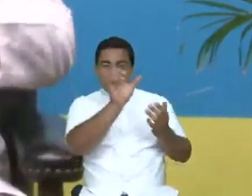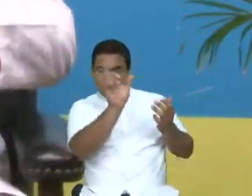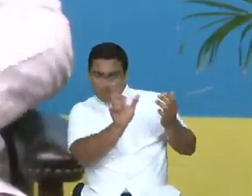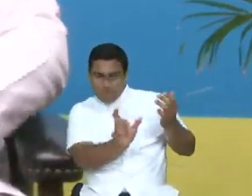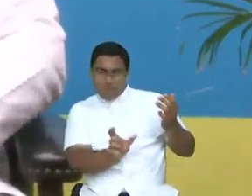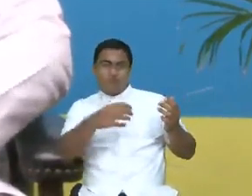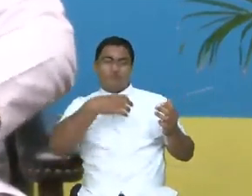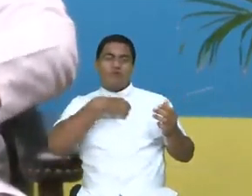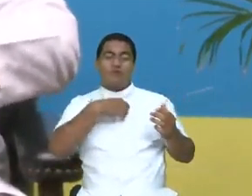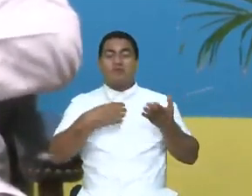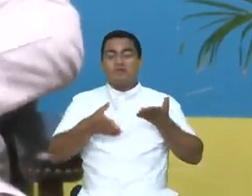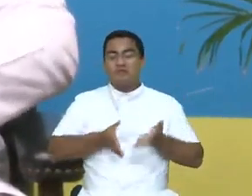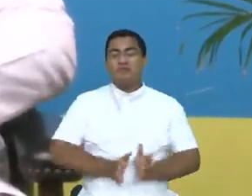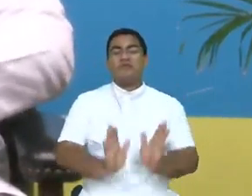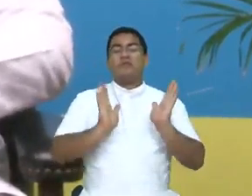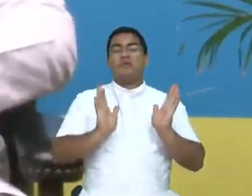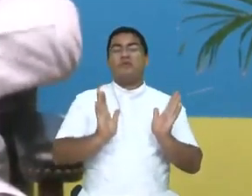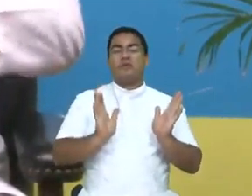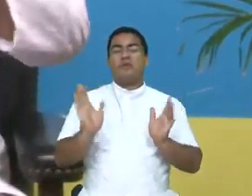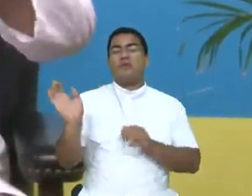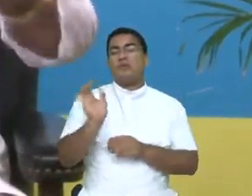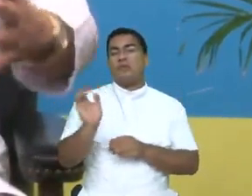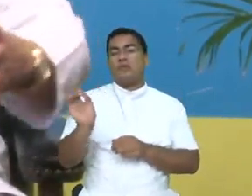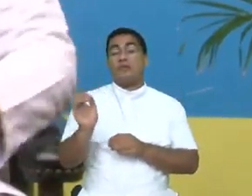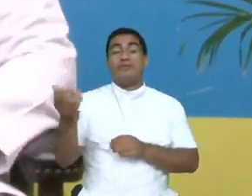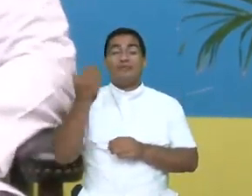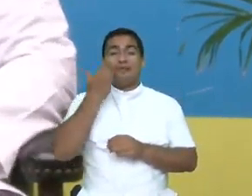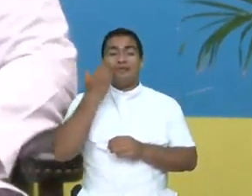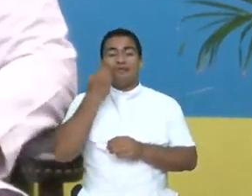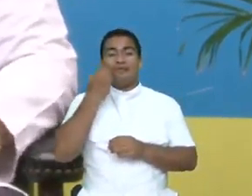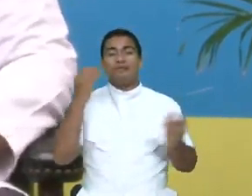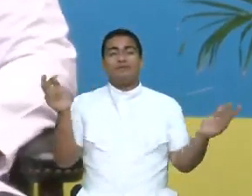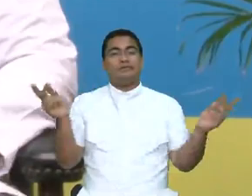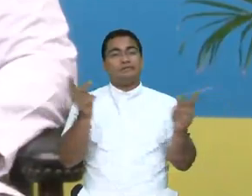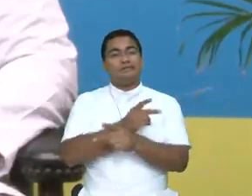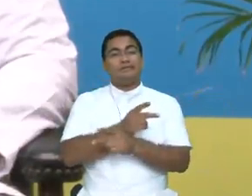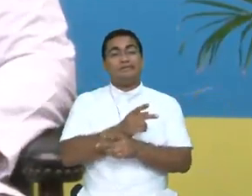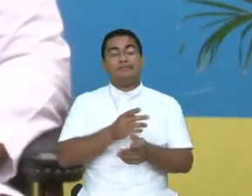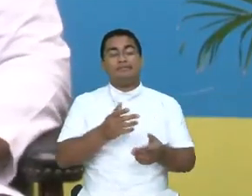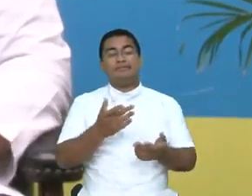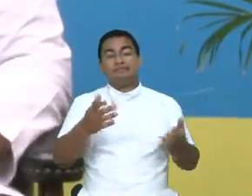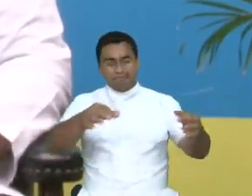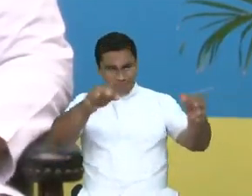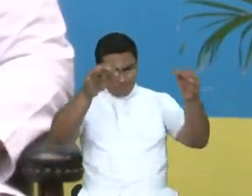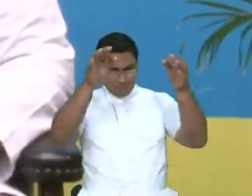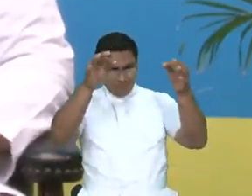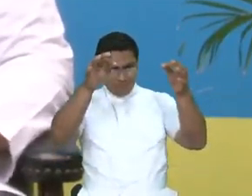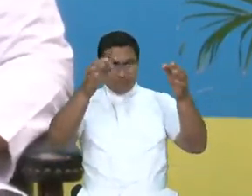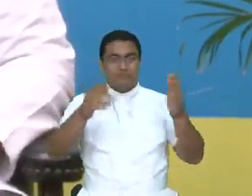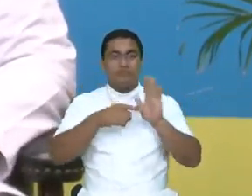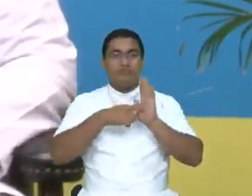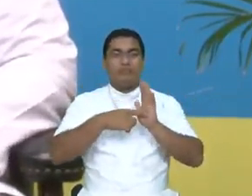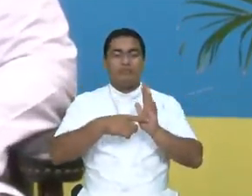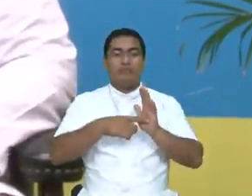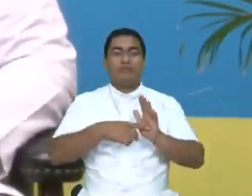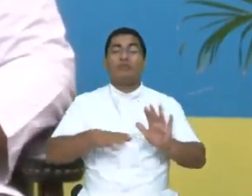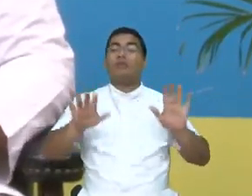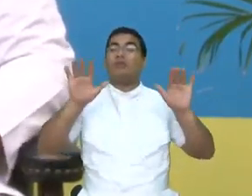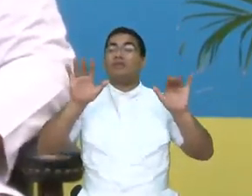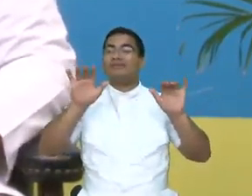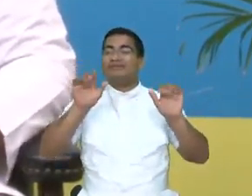de nacimiento o enfermedades crónicas, pues que uno sabe identificarlas. Si ya el paciente presenta signos de alarma,